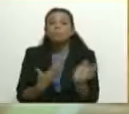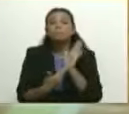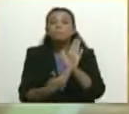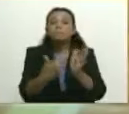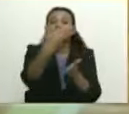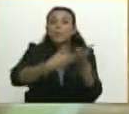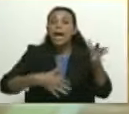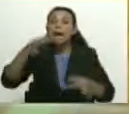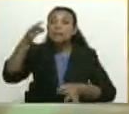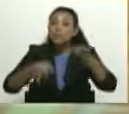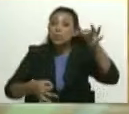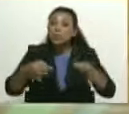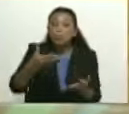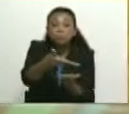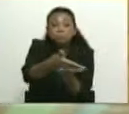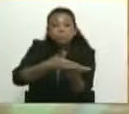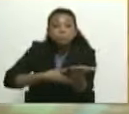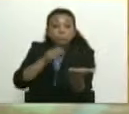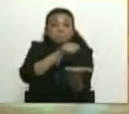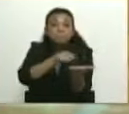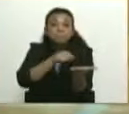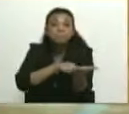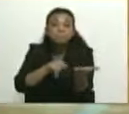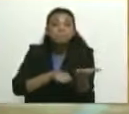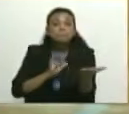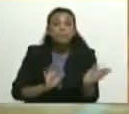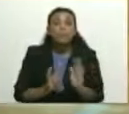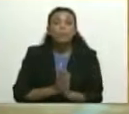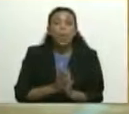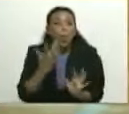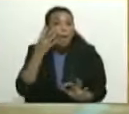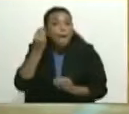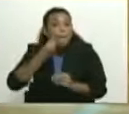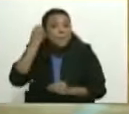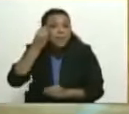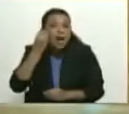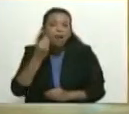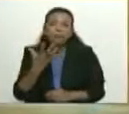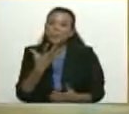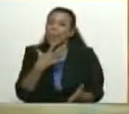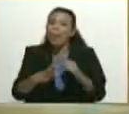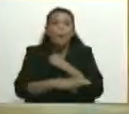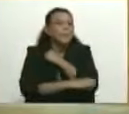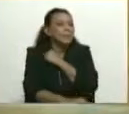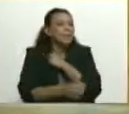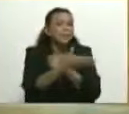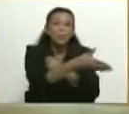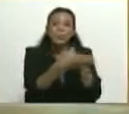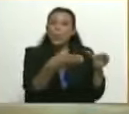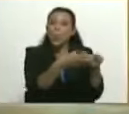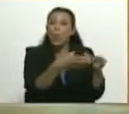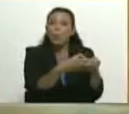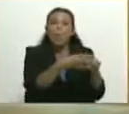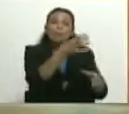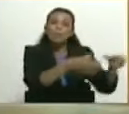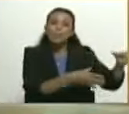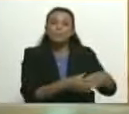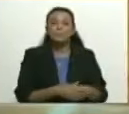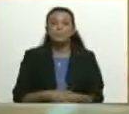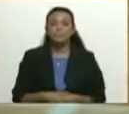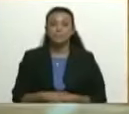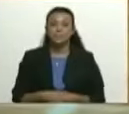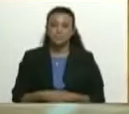Tribunal Supremo de Justicia un recurso contencioso electoral, considerando como un fraude la primaria de un sector de las